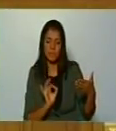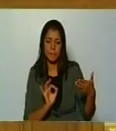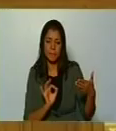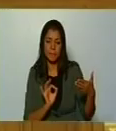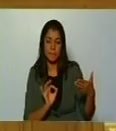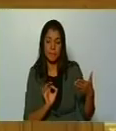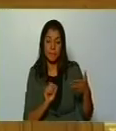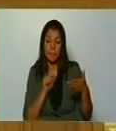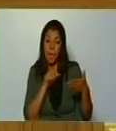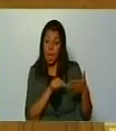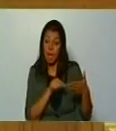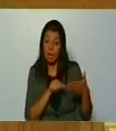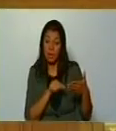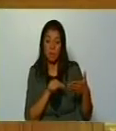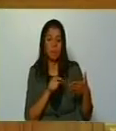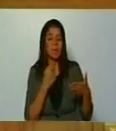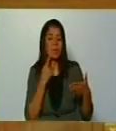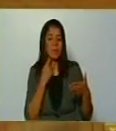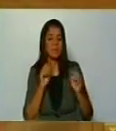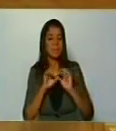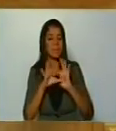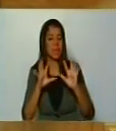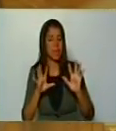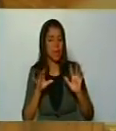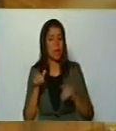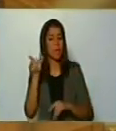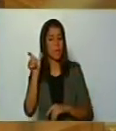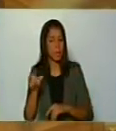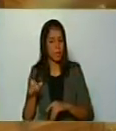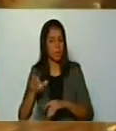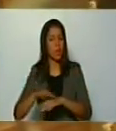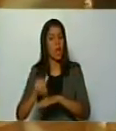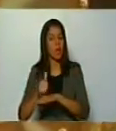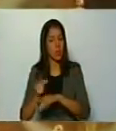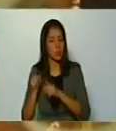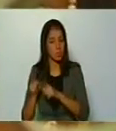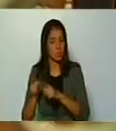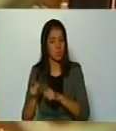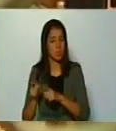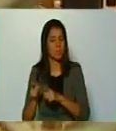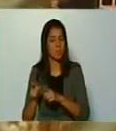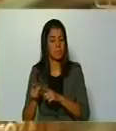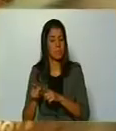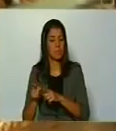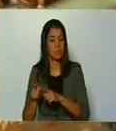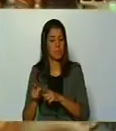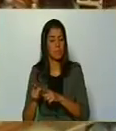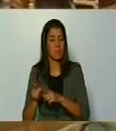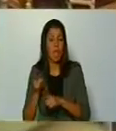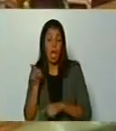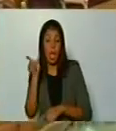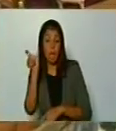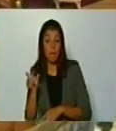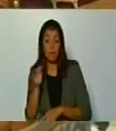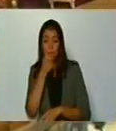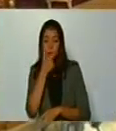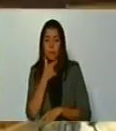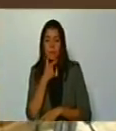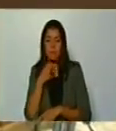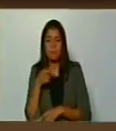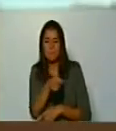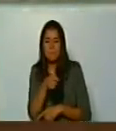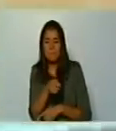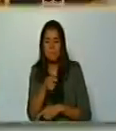ve claramente la precalificación de un delito, ciudadana presidenta, que es la instigación pública continuada.